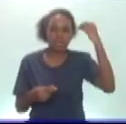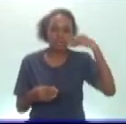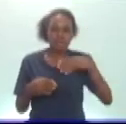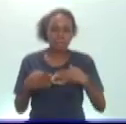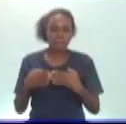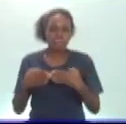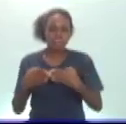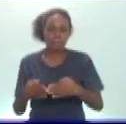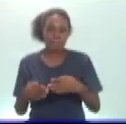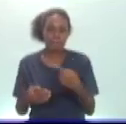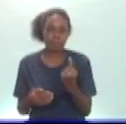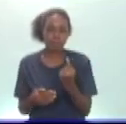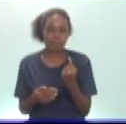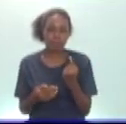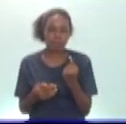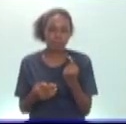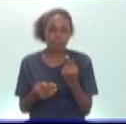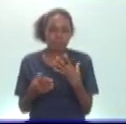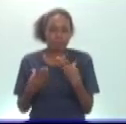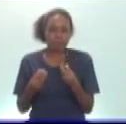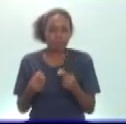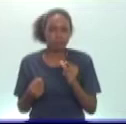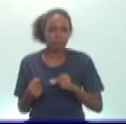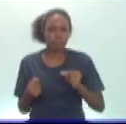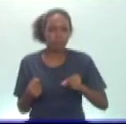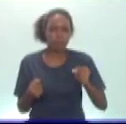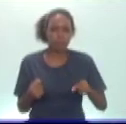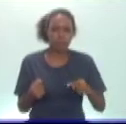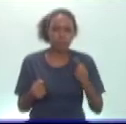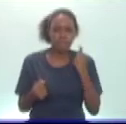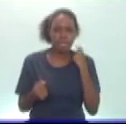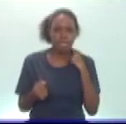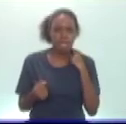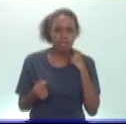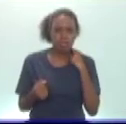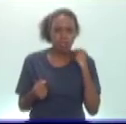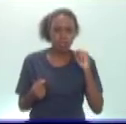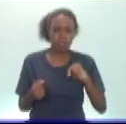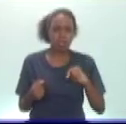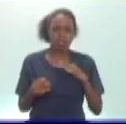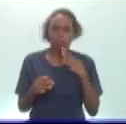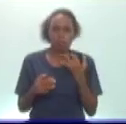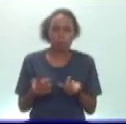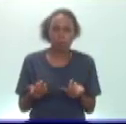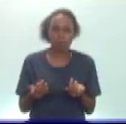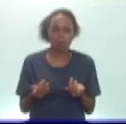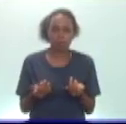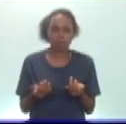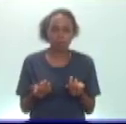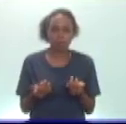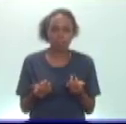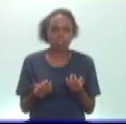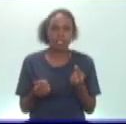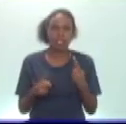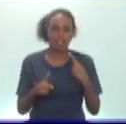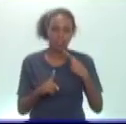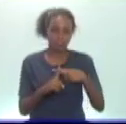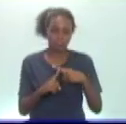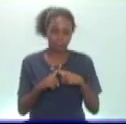viaje viajan tanto, cuánto viajan en 68 viajes? Seguro estás pensando en qué, en la